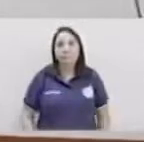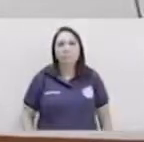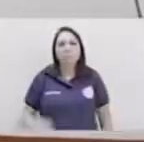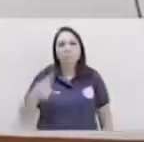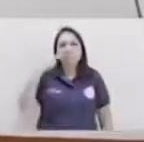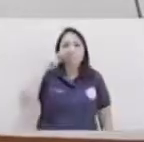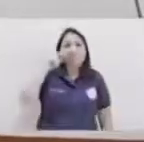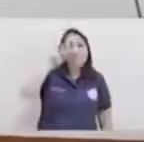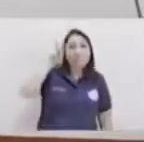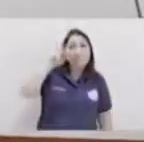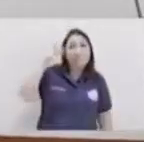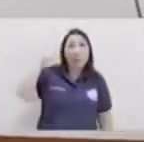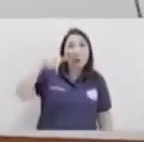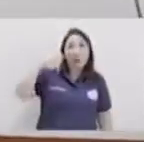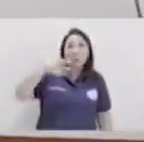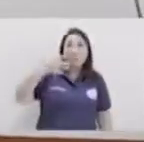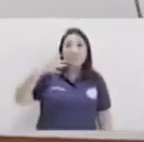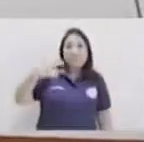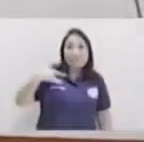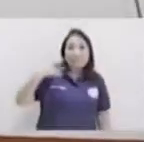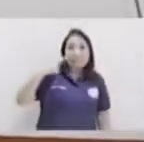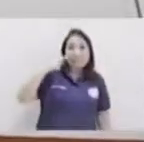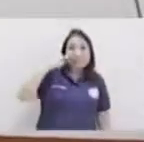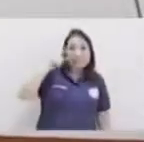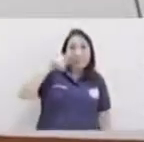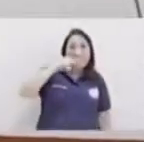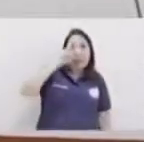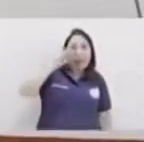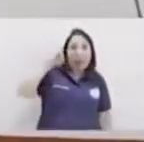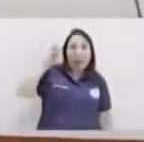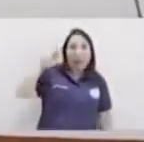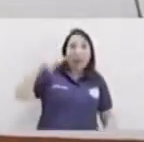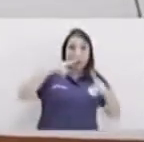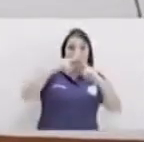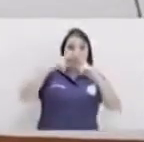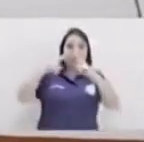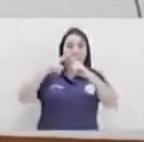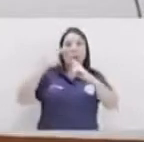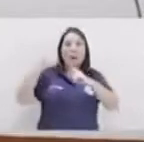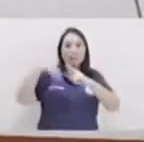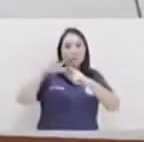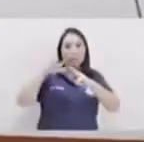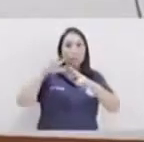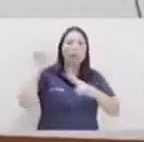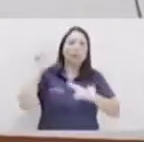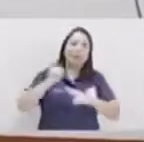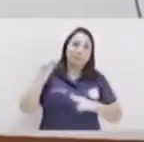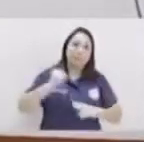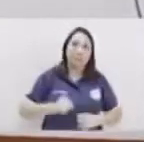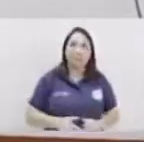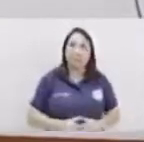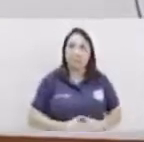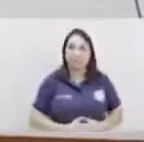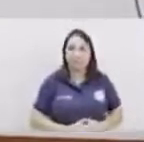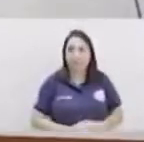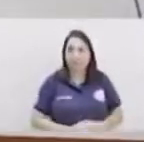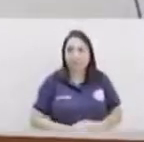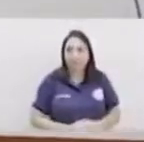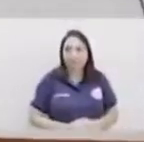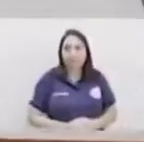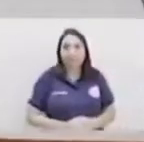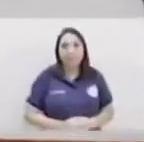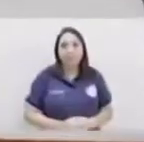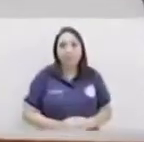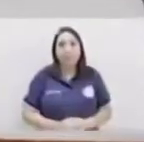verse azules. Ajá. Entonces es por la lejanía y por la posición del sol. Entonces vamos a empezar aquí